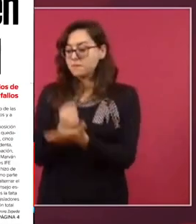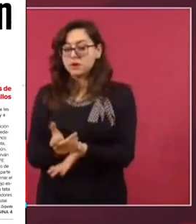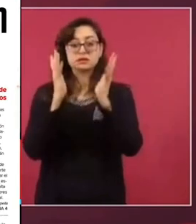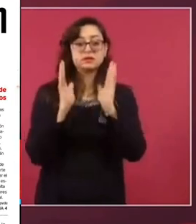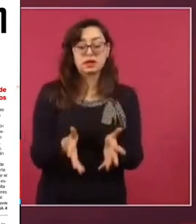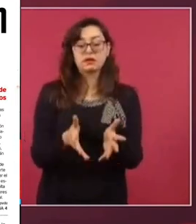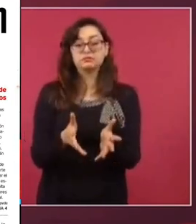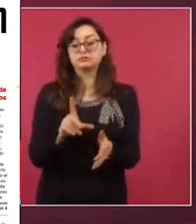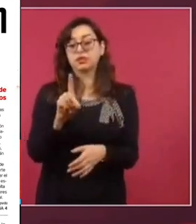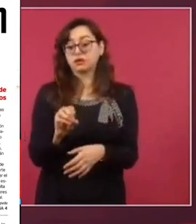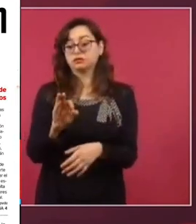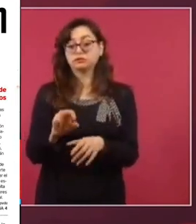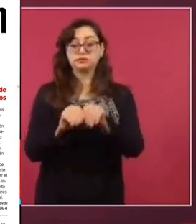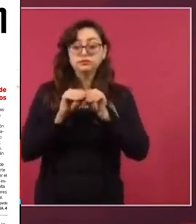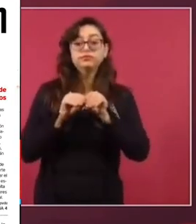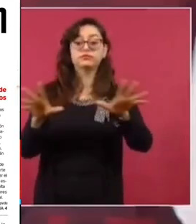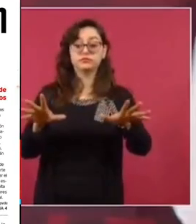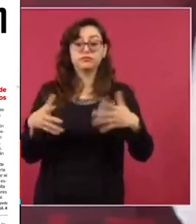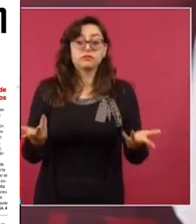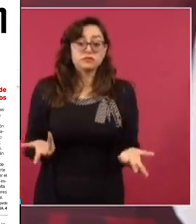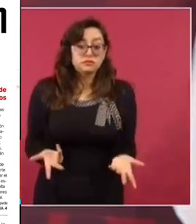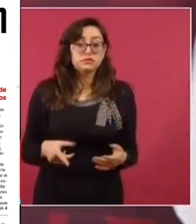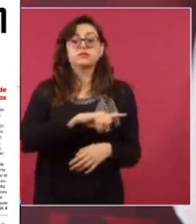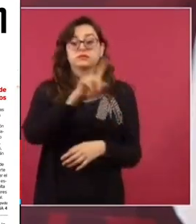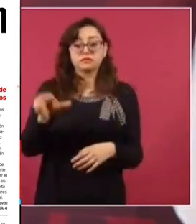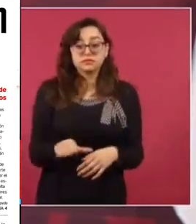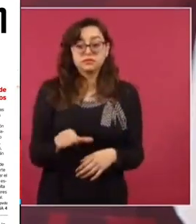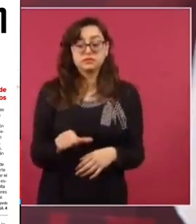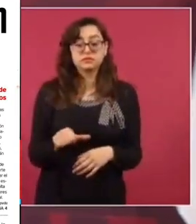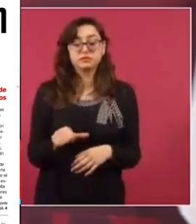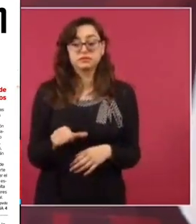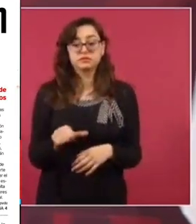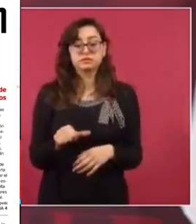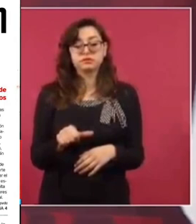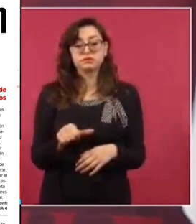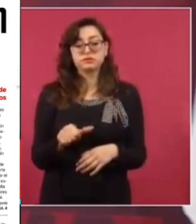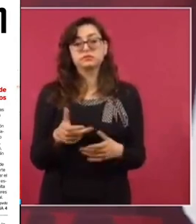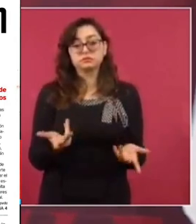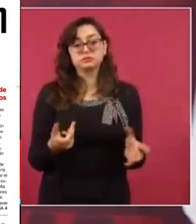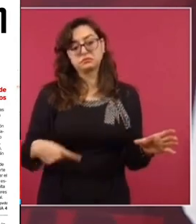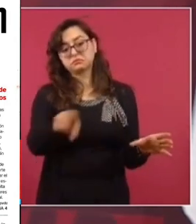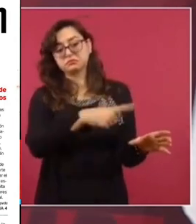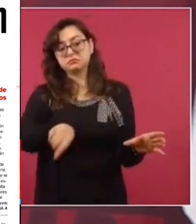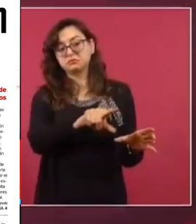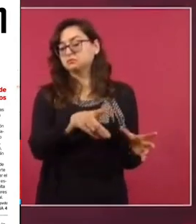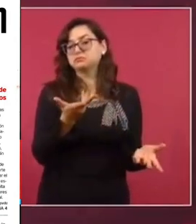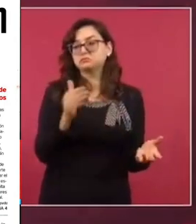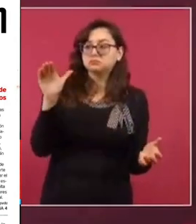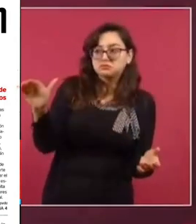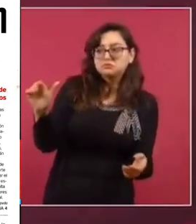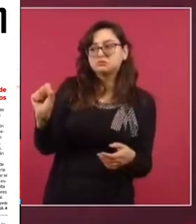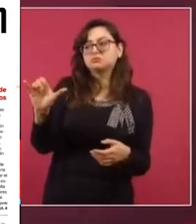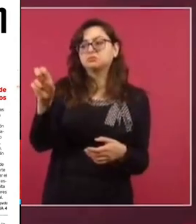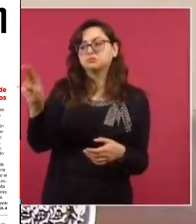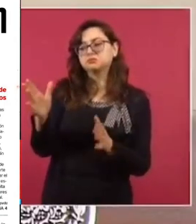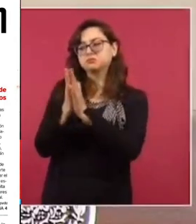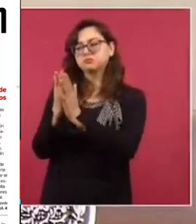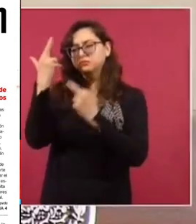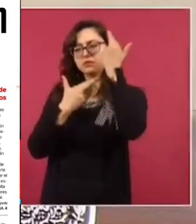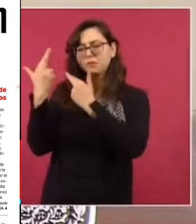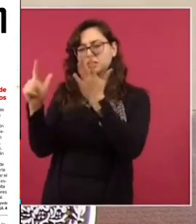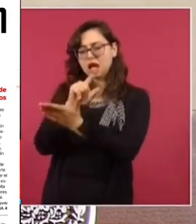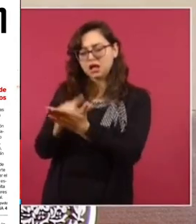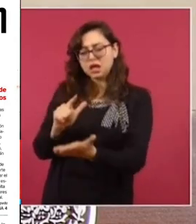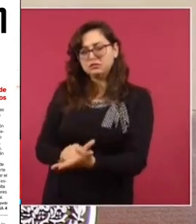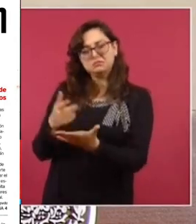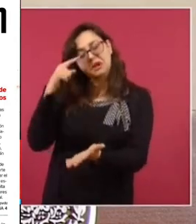se va a publicar y luego, como está anunciado, van a presentar una controversia para que